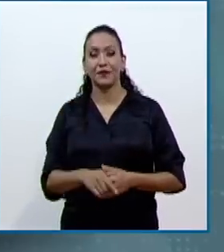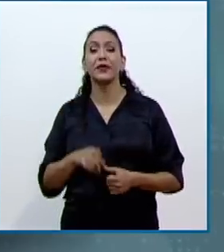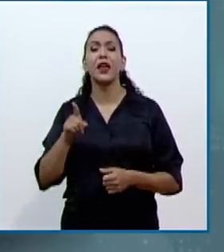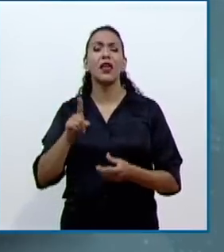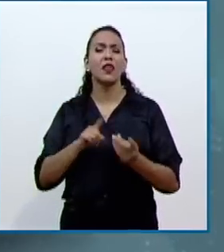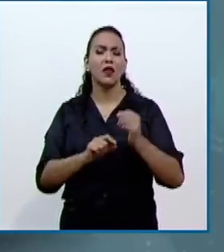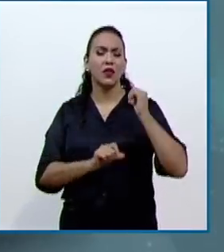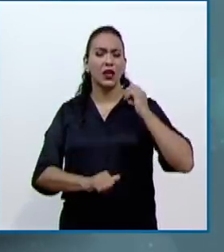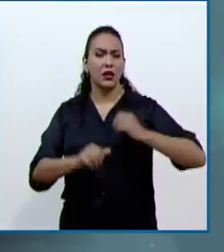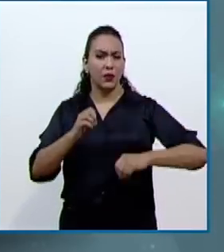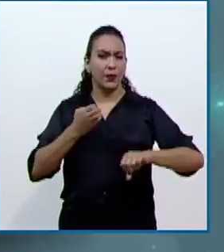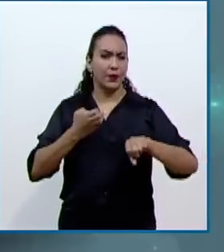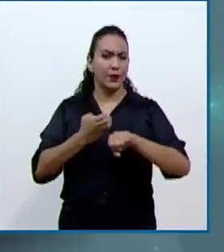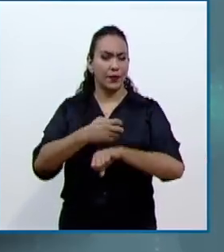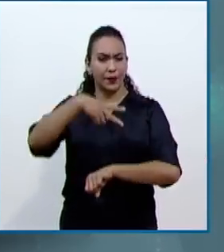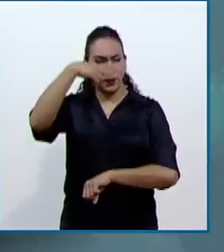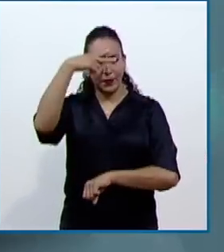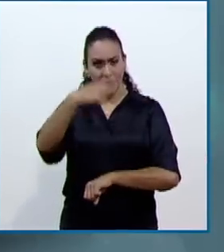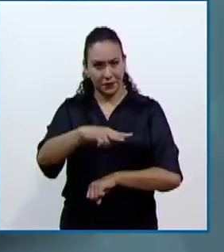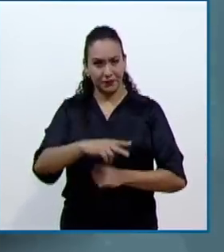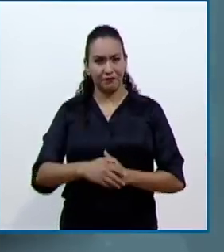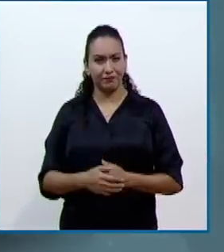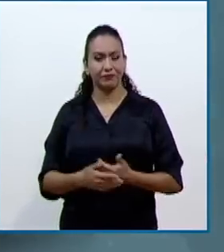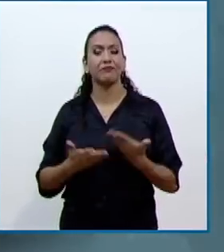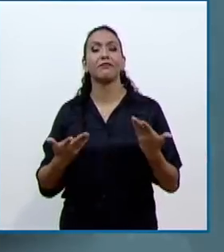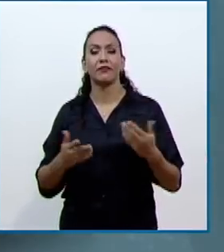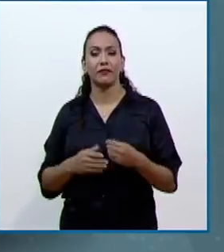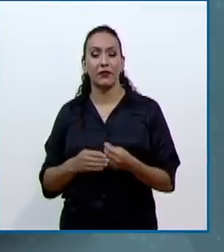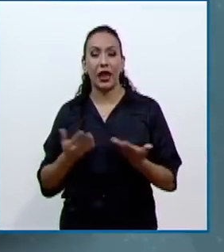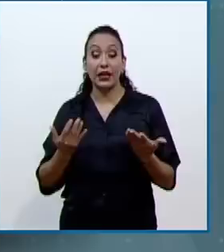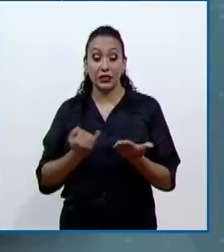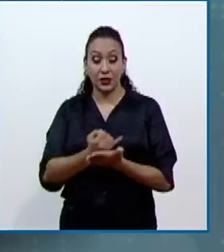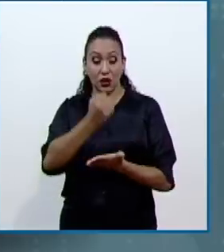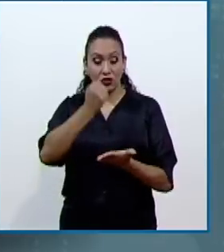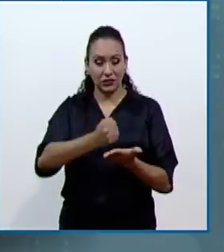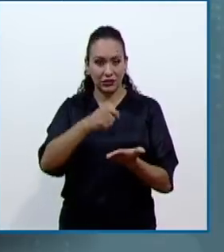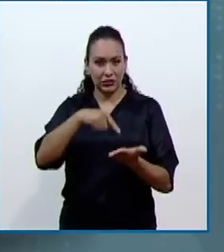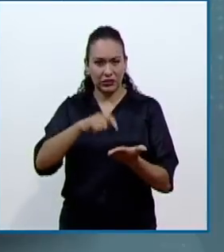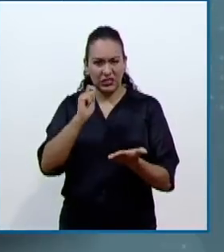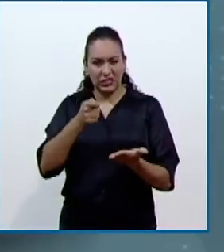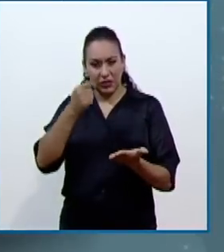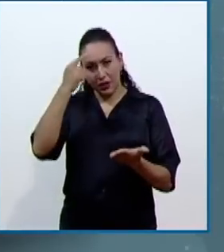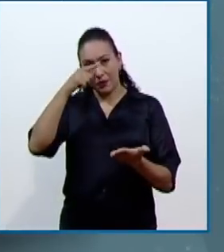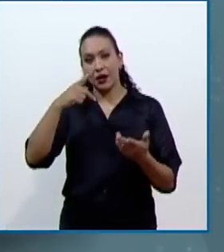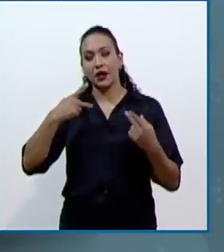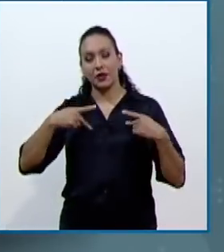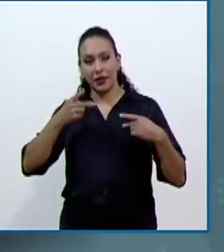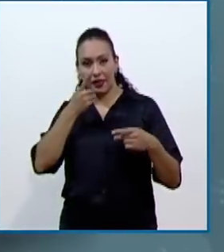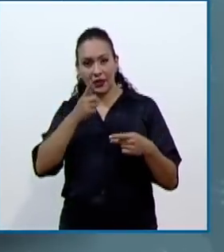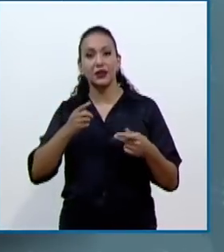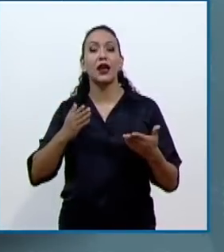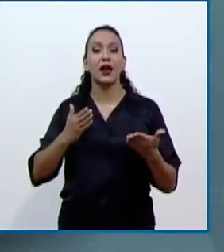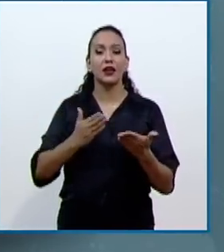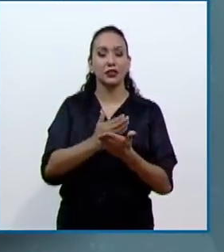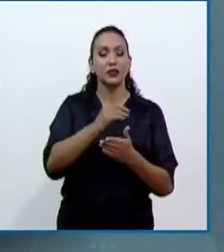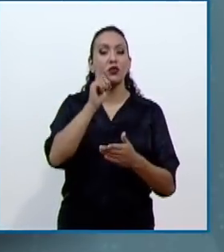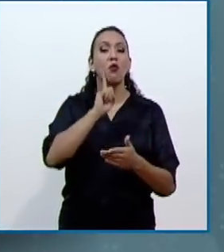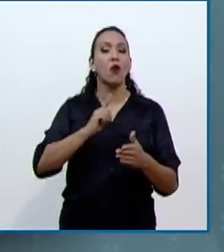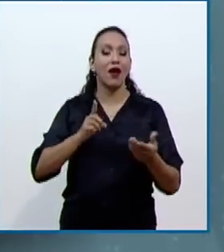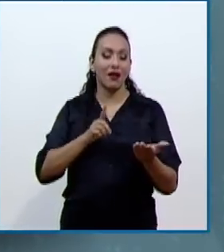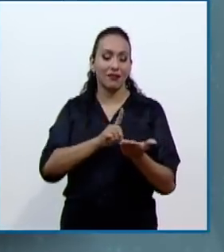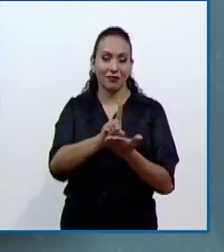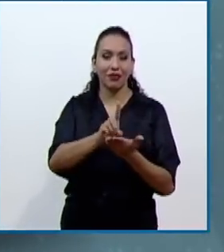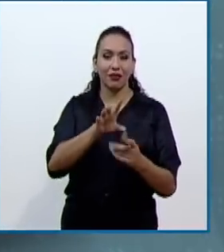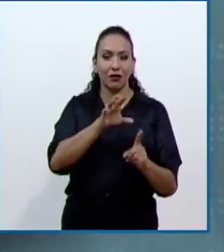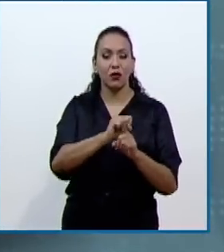Poder Judicial del Estado de México emitió una sentencia con la que aseguró el acceso a sus derechos a una mujer al reconocerle